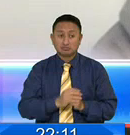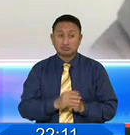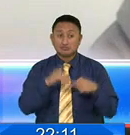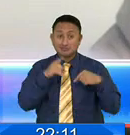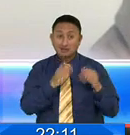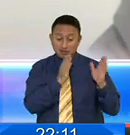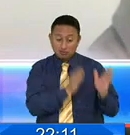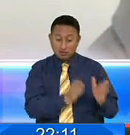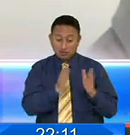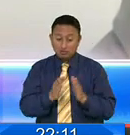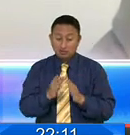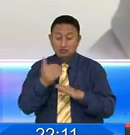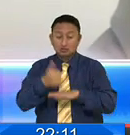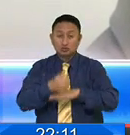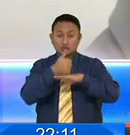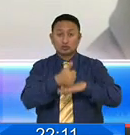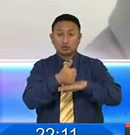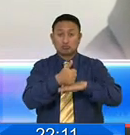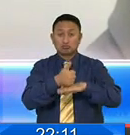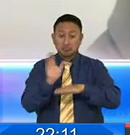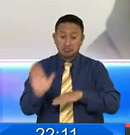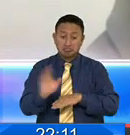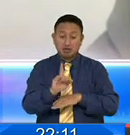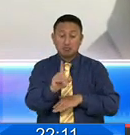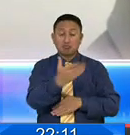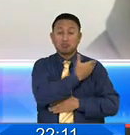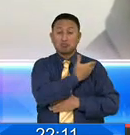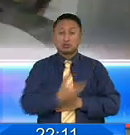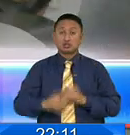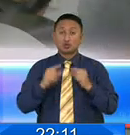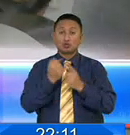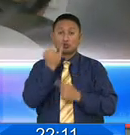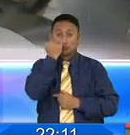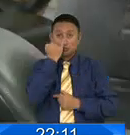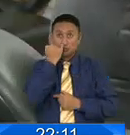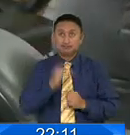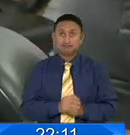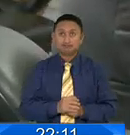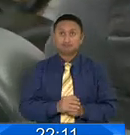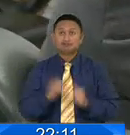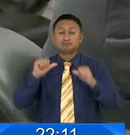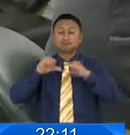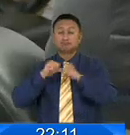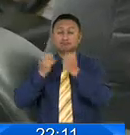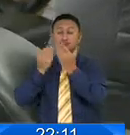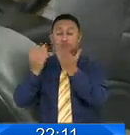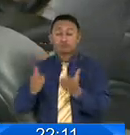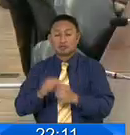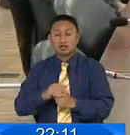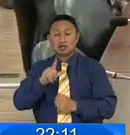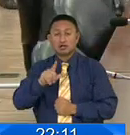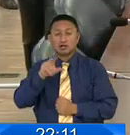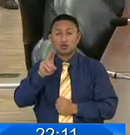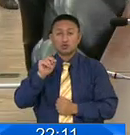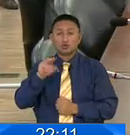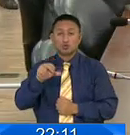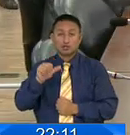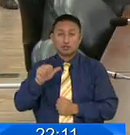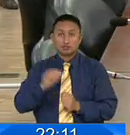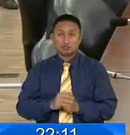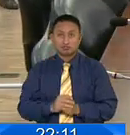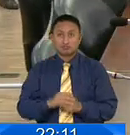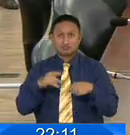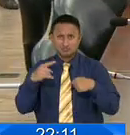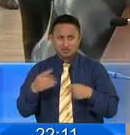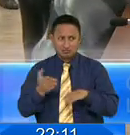orden las autoridades quedaron, ¿no? La preside Pachacútic. De su lado, el asambleísta Blasco Luna dice que ya sonaban nombres